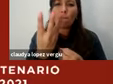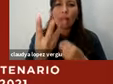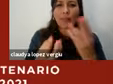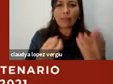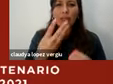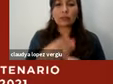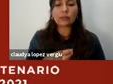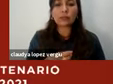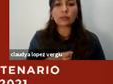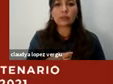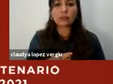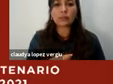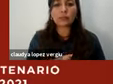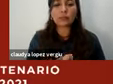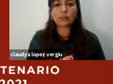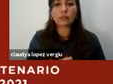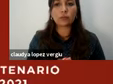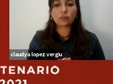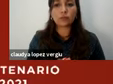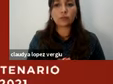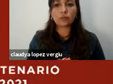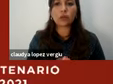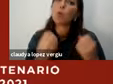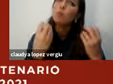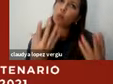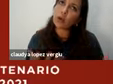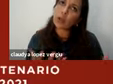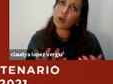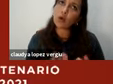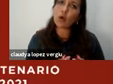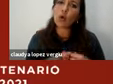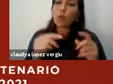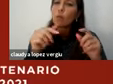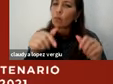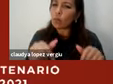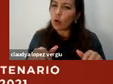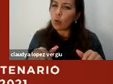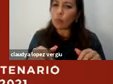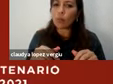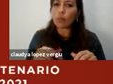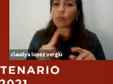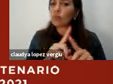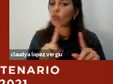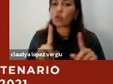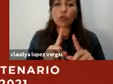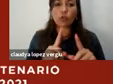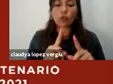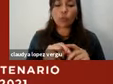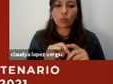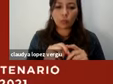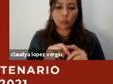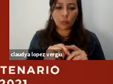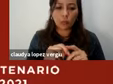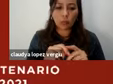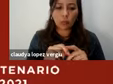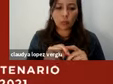para los visitantes, no? Bueno, por momento estamos ya, como ya recién hemos